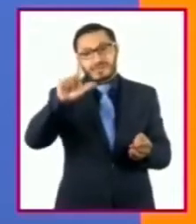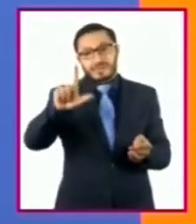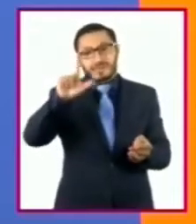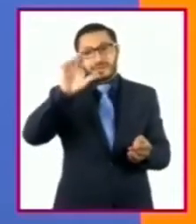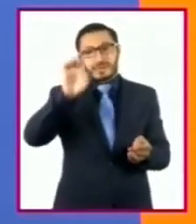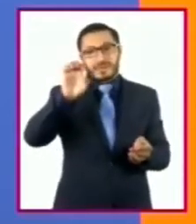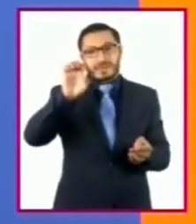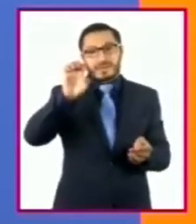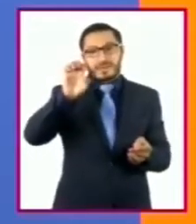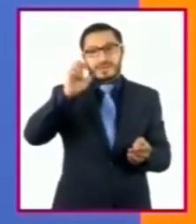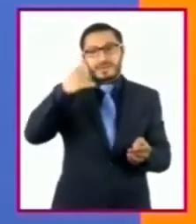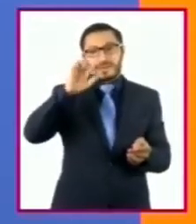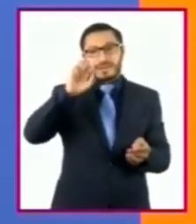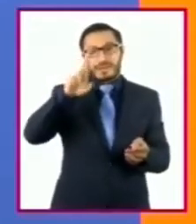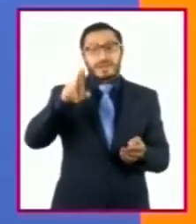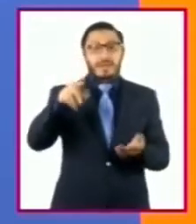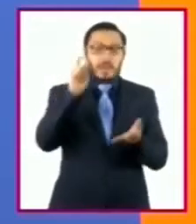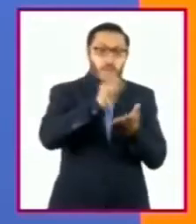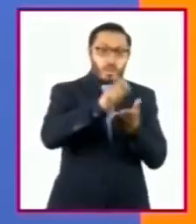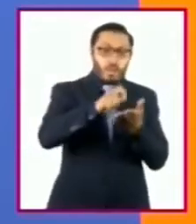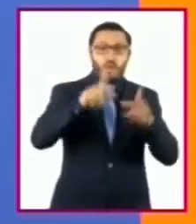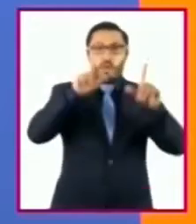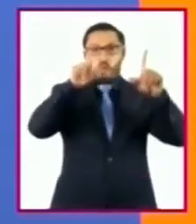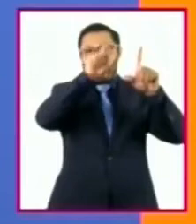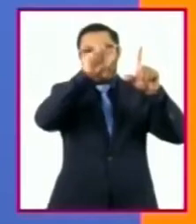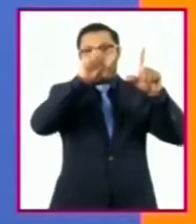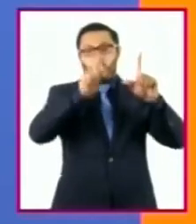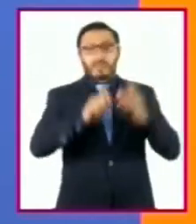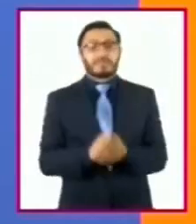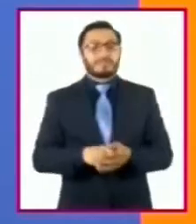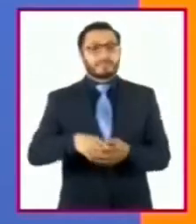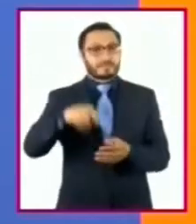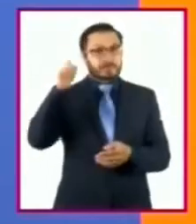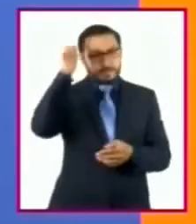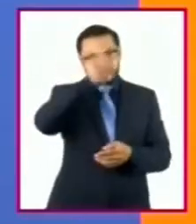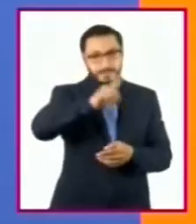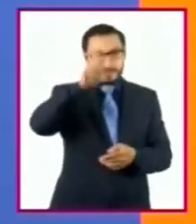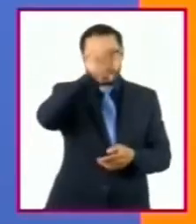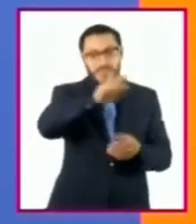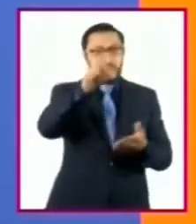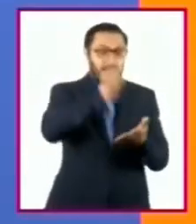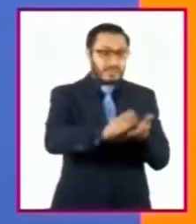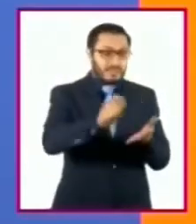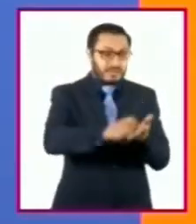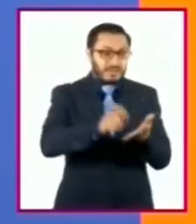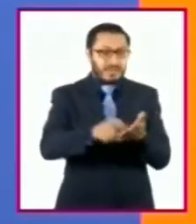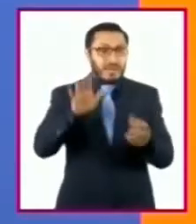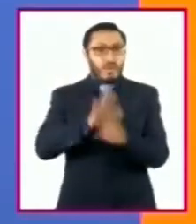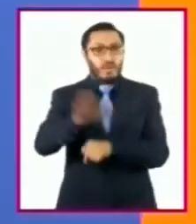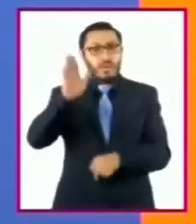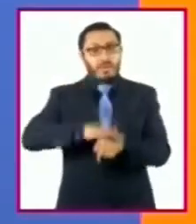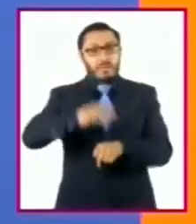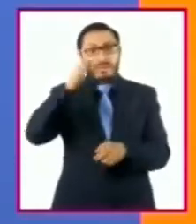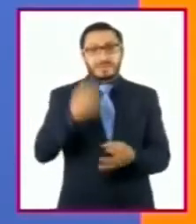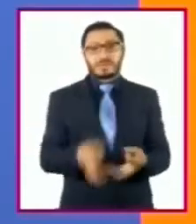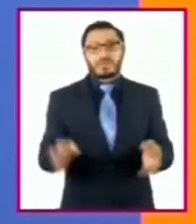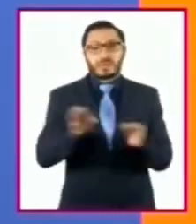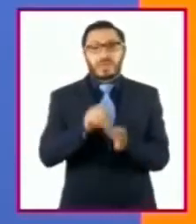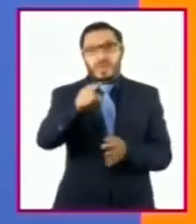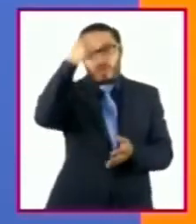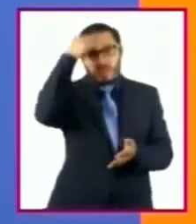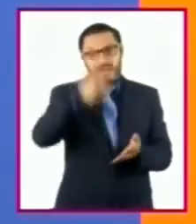tomar notas de esta sesión, de lo que les parezca más relevante, pero lo más importante es que la